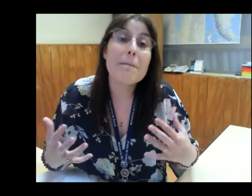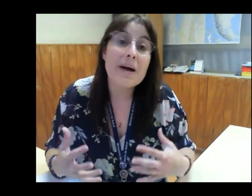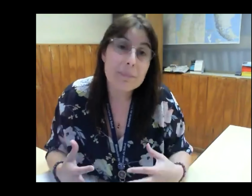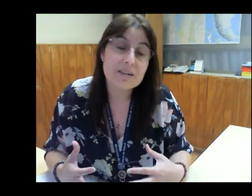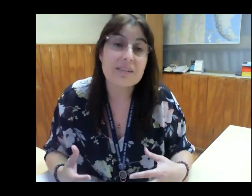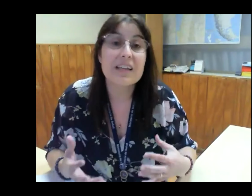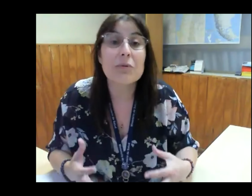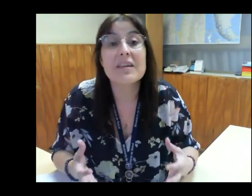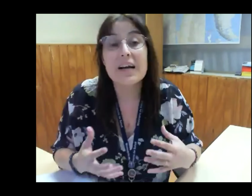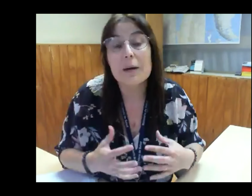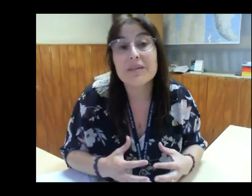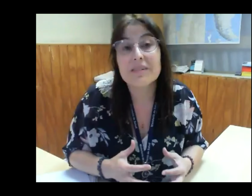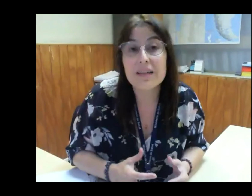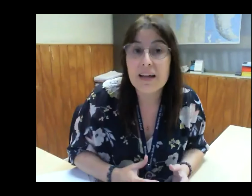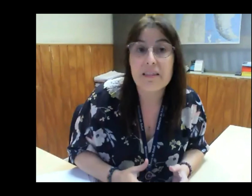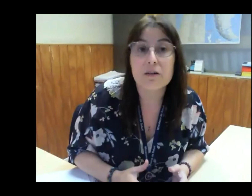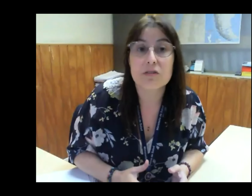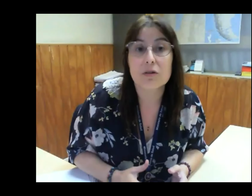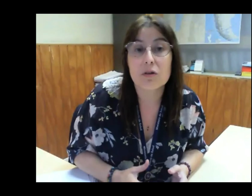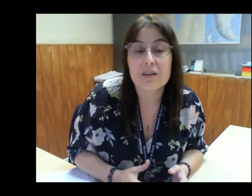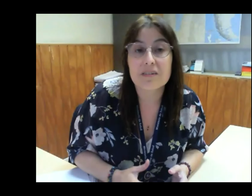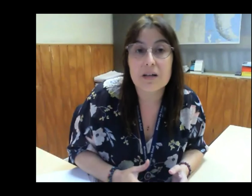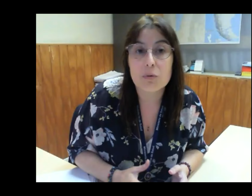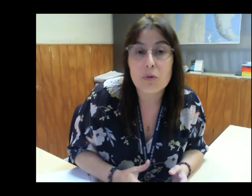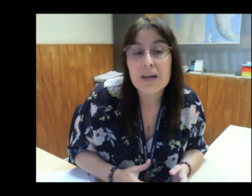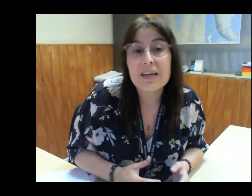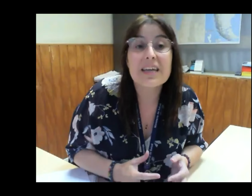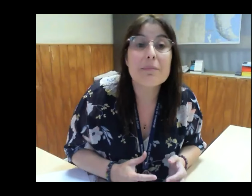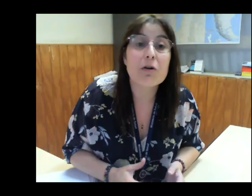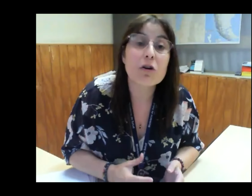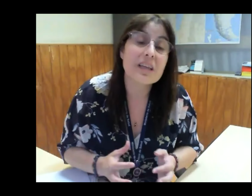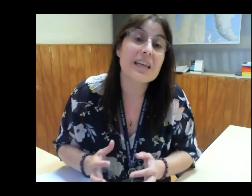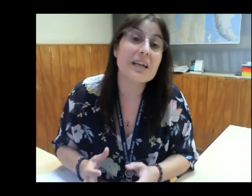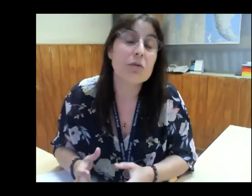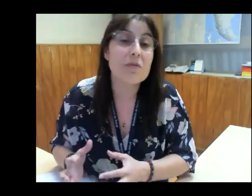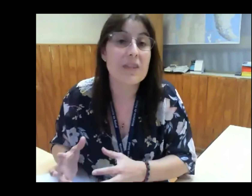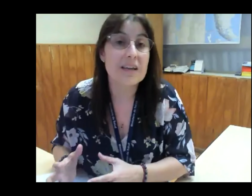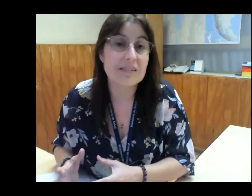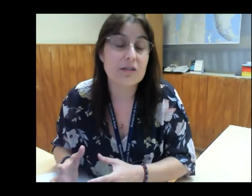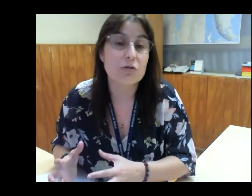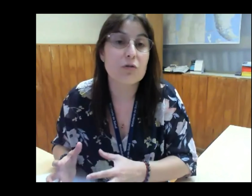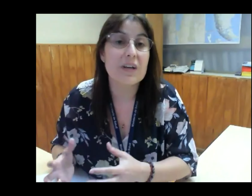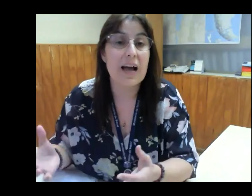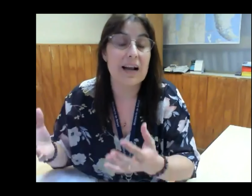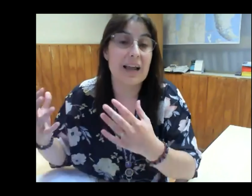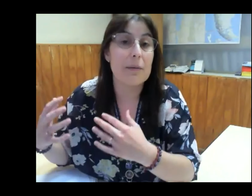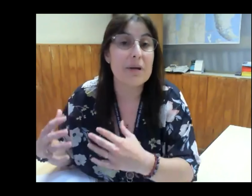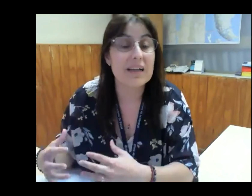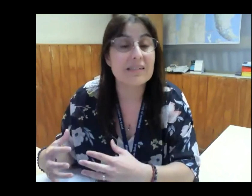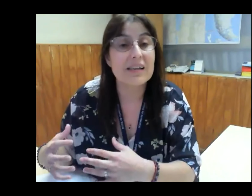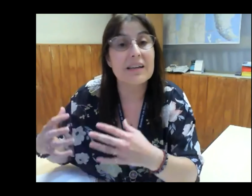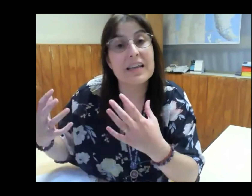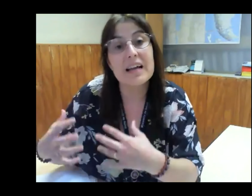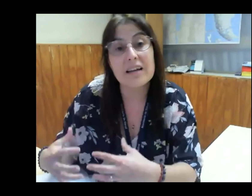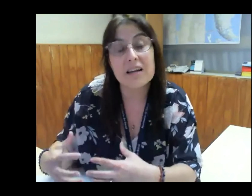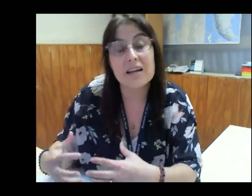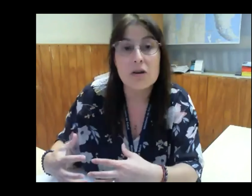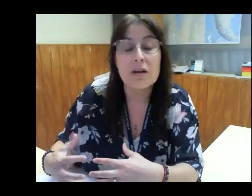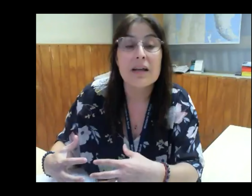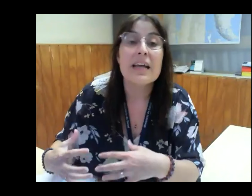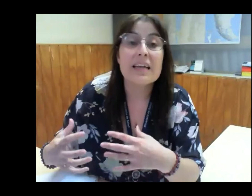nuevos mapas de nuestras capacidades de los sectores de salud y que mejor teniendo evidencia sobre las amenazas de